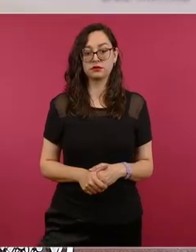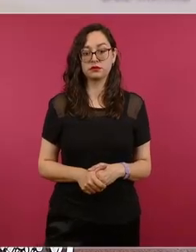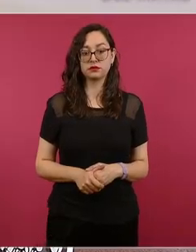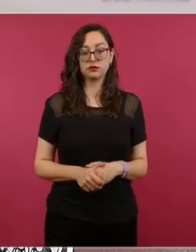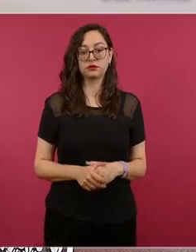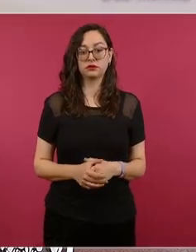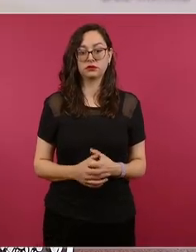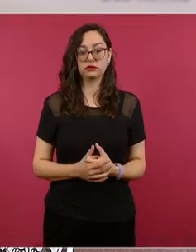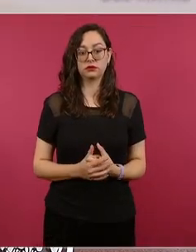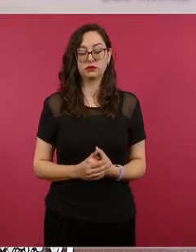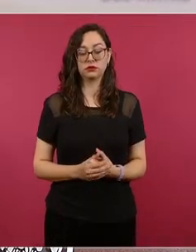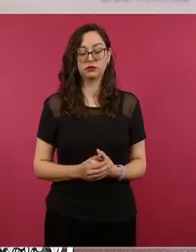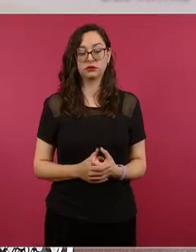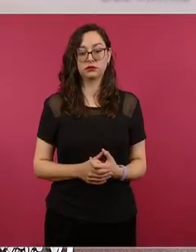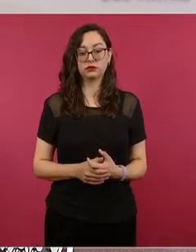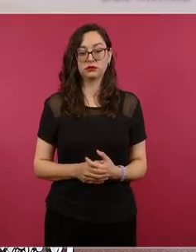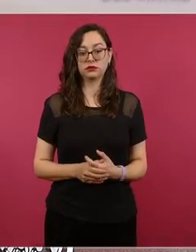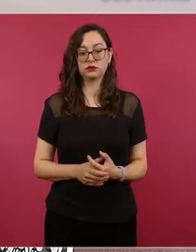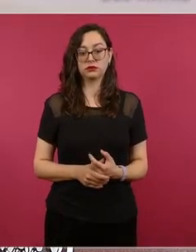siempre